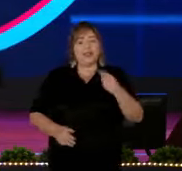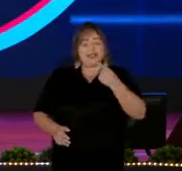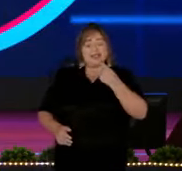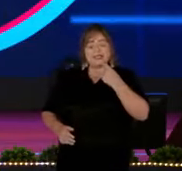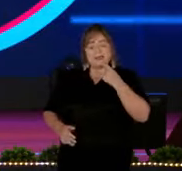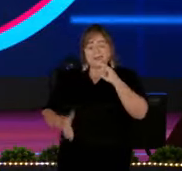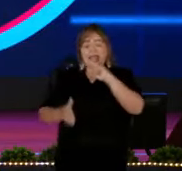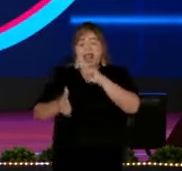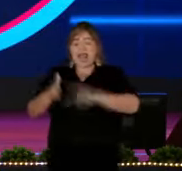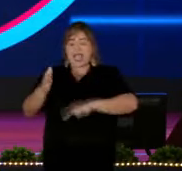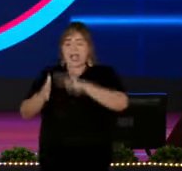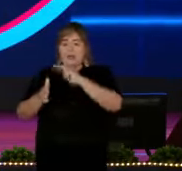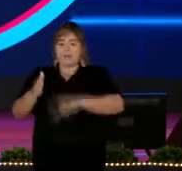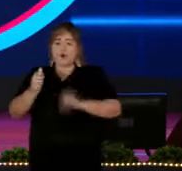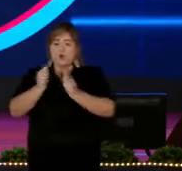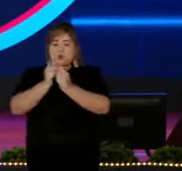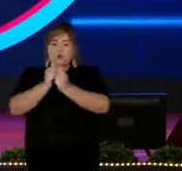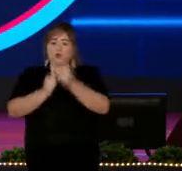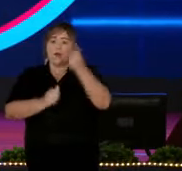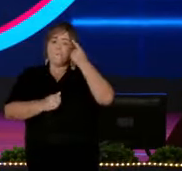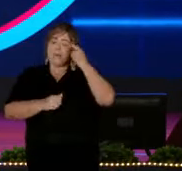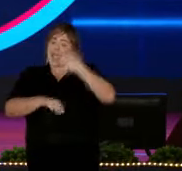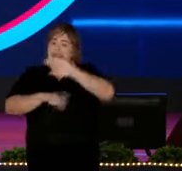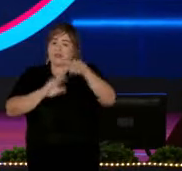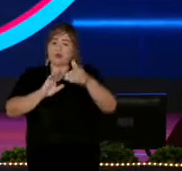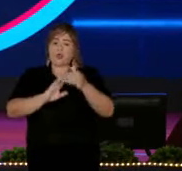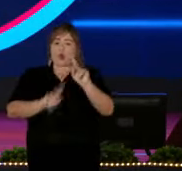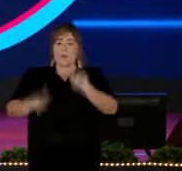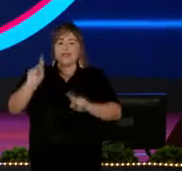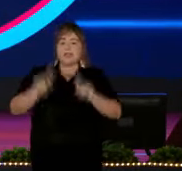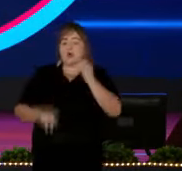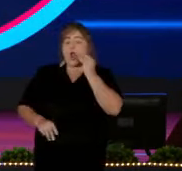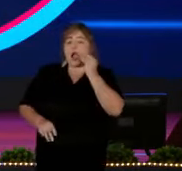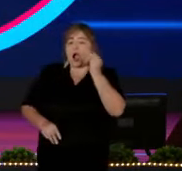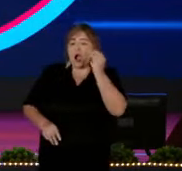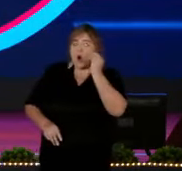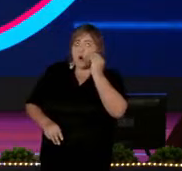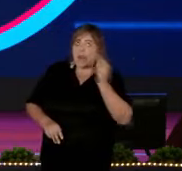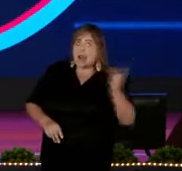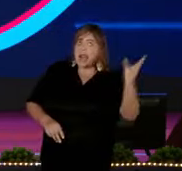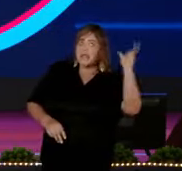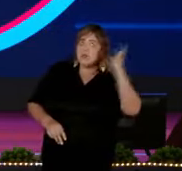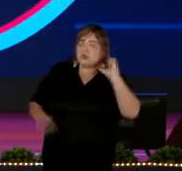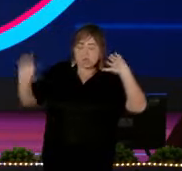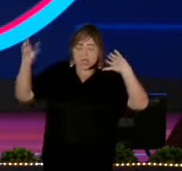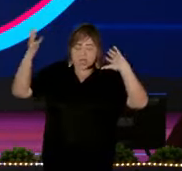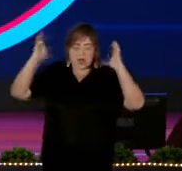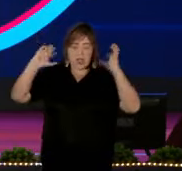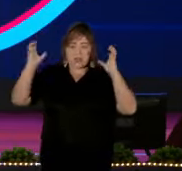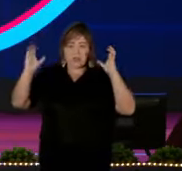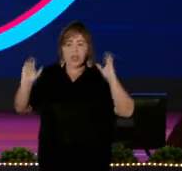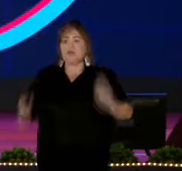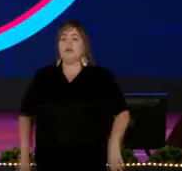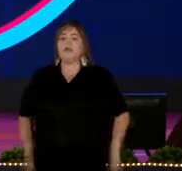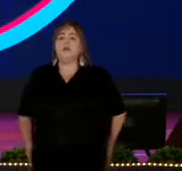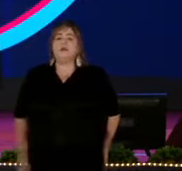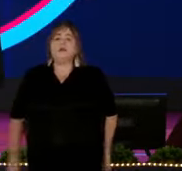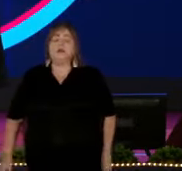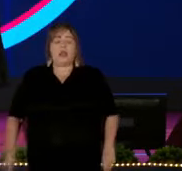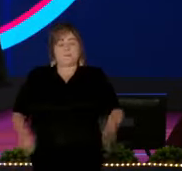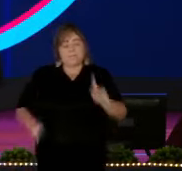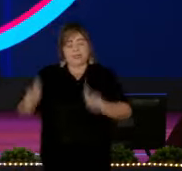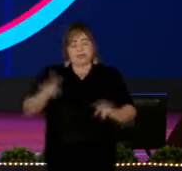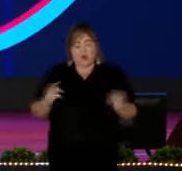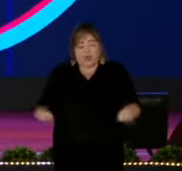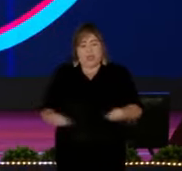conmigo, léalo conmigo. Esto es para todos, para que esté en la casa, para que el que me escucha por radio no lo puede leer conmigo, pero lo va a repetir, y los que están